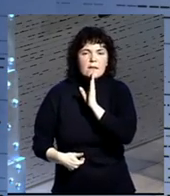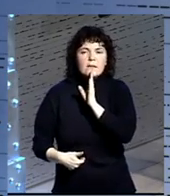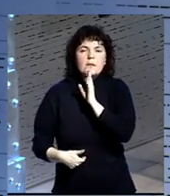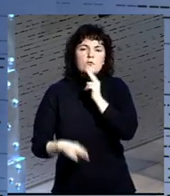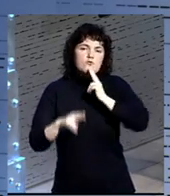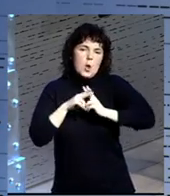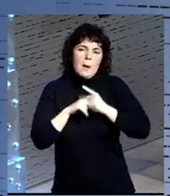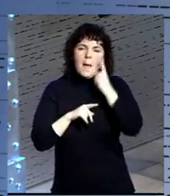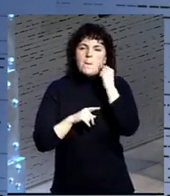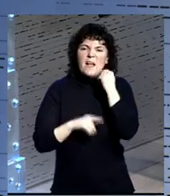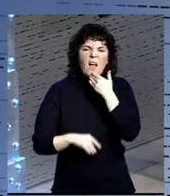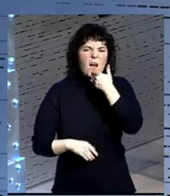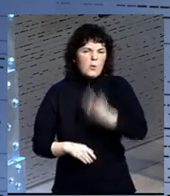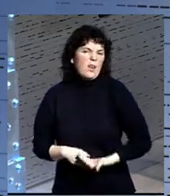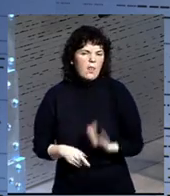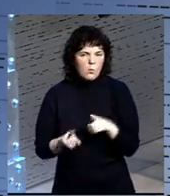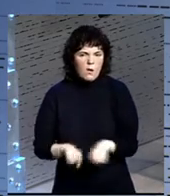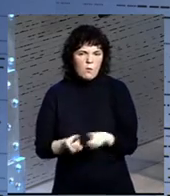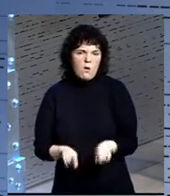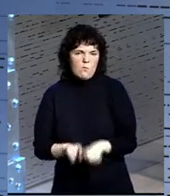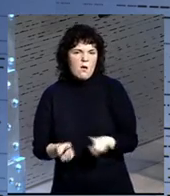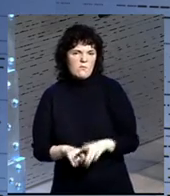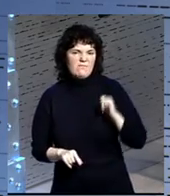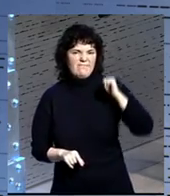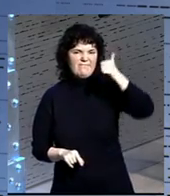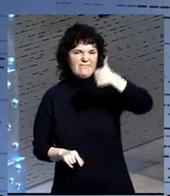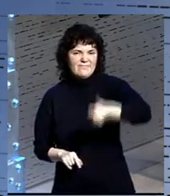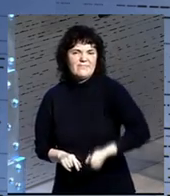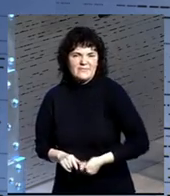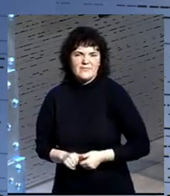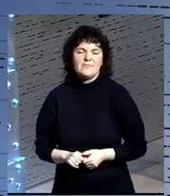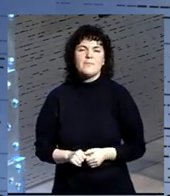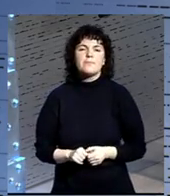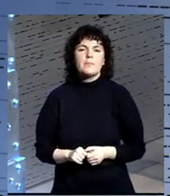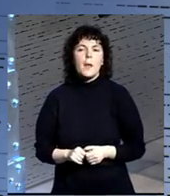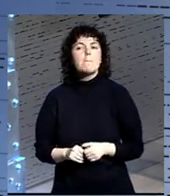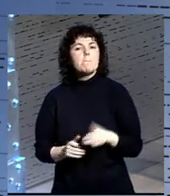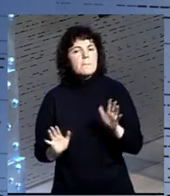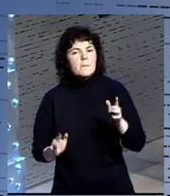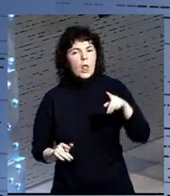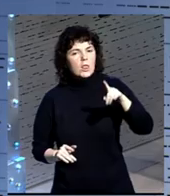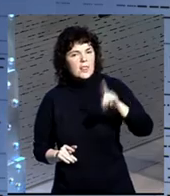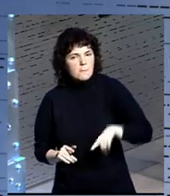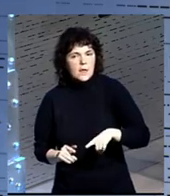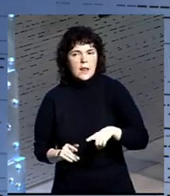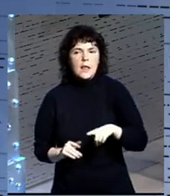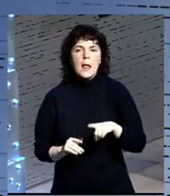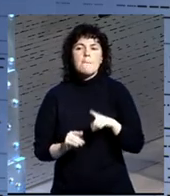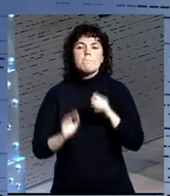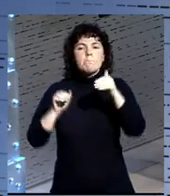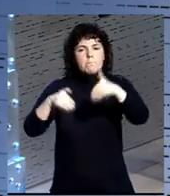denominar la banca aburrida, la banca de toda la vida, pero al mismo tiempo un back to